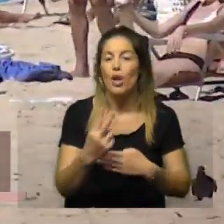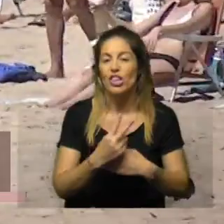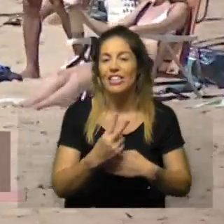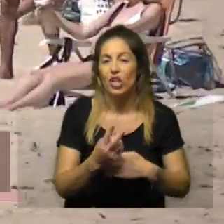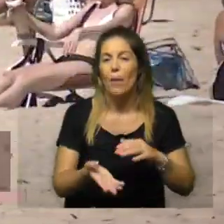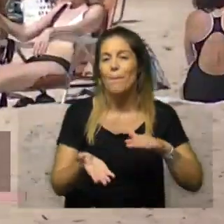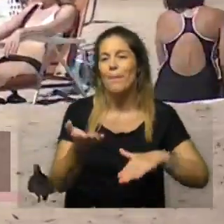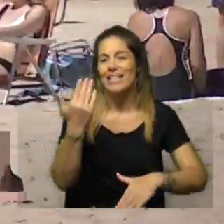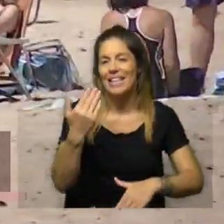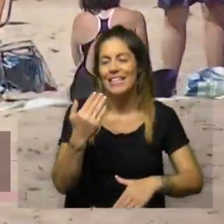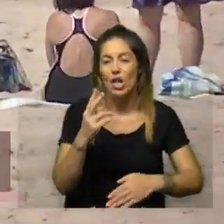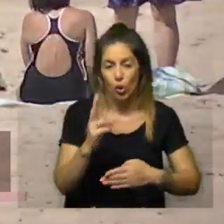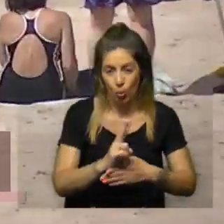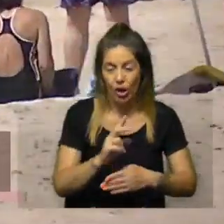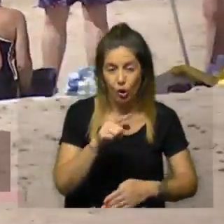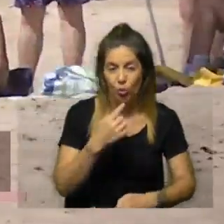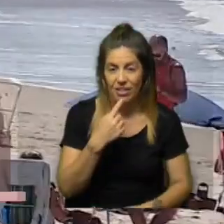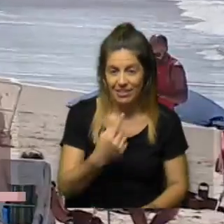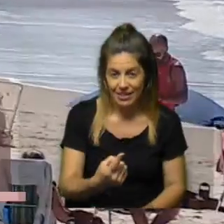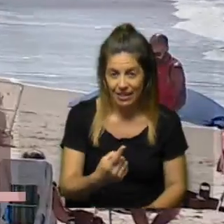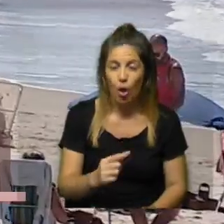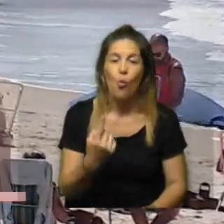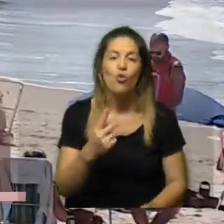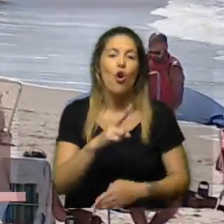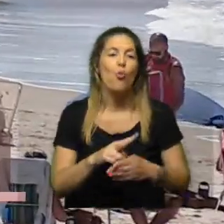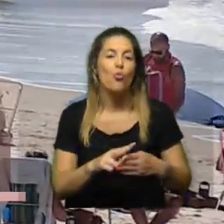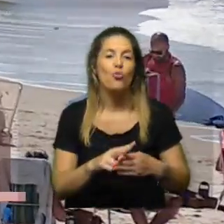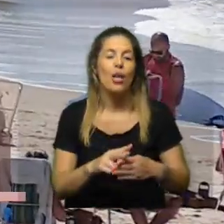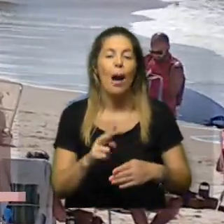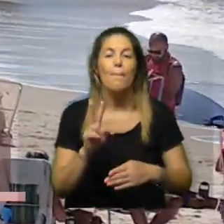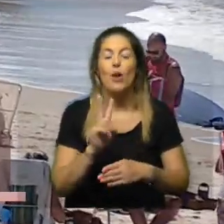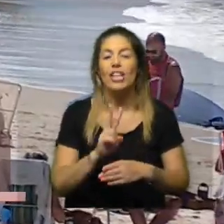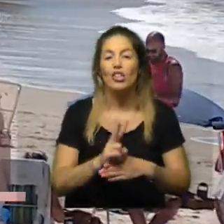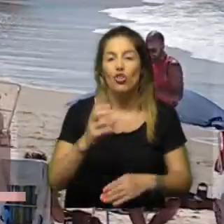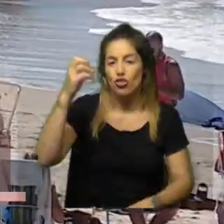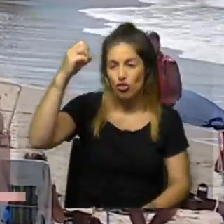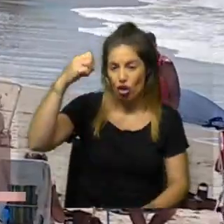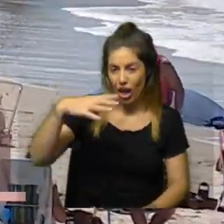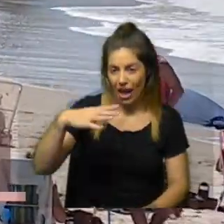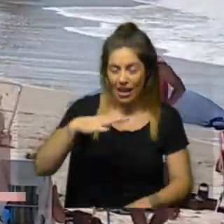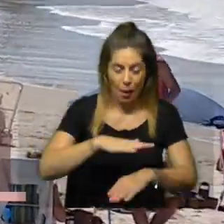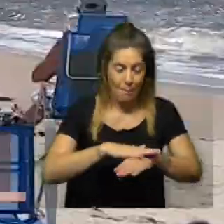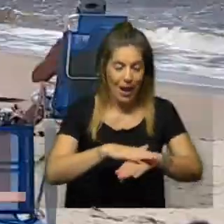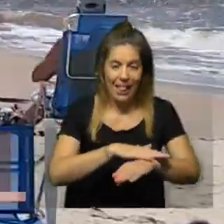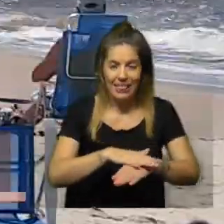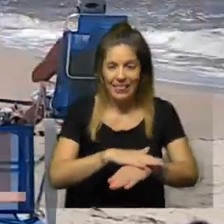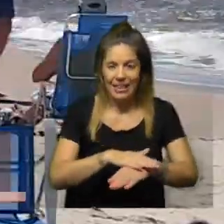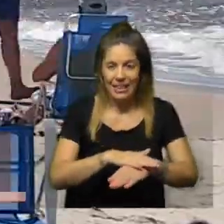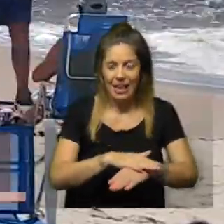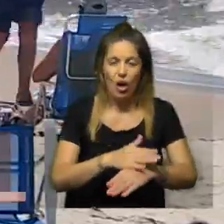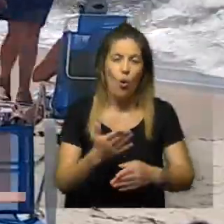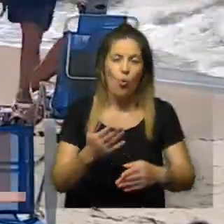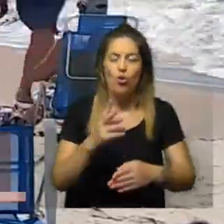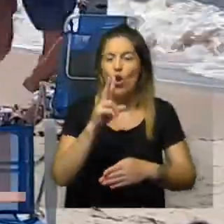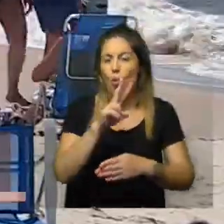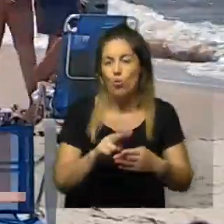de todos esos cuidados que tú mencionaste, uno usa el protector solar de manera... Bueno, uno usa